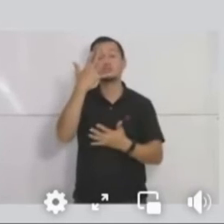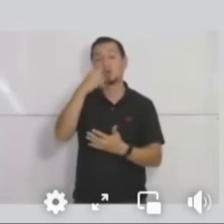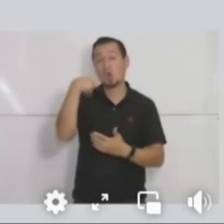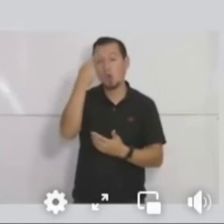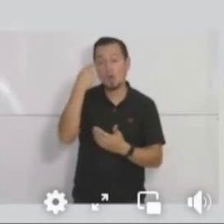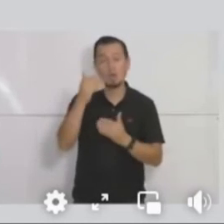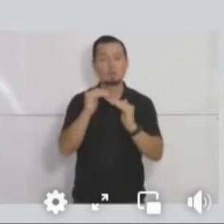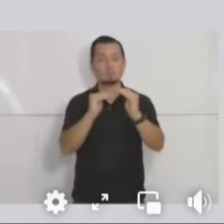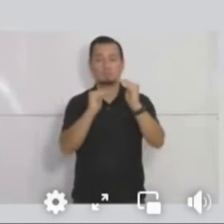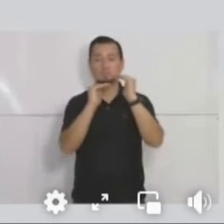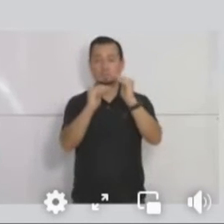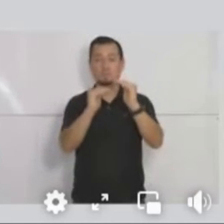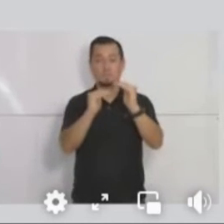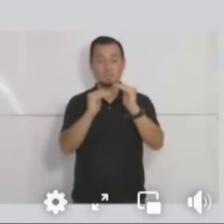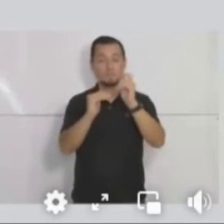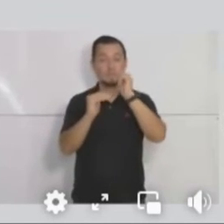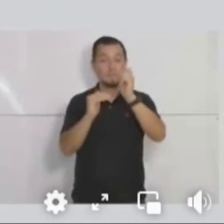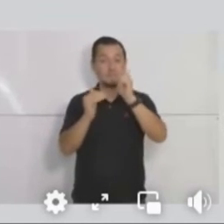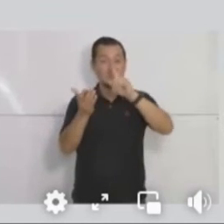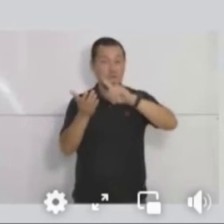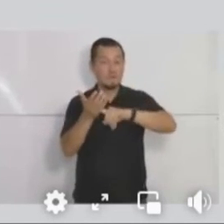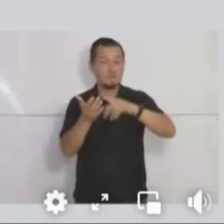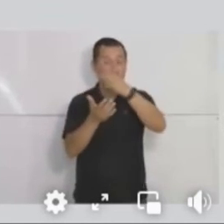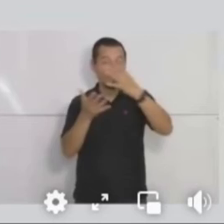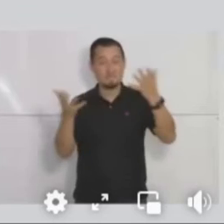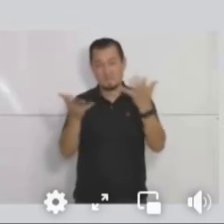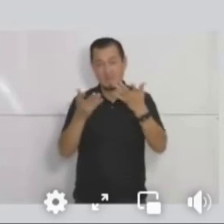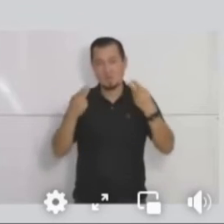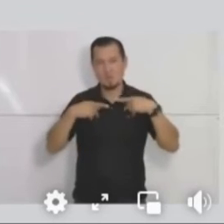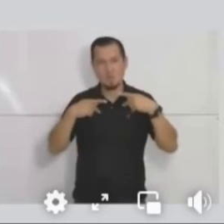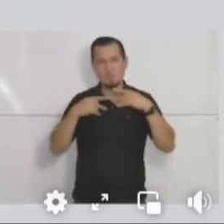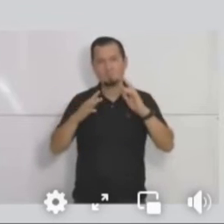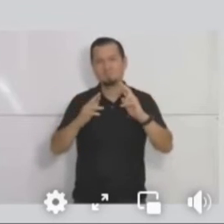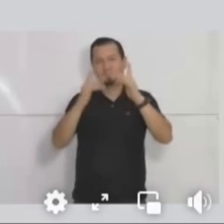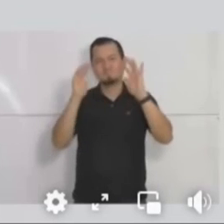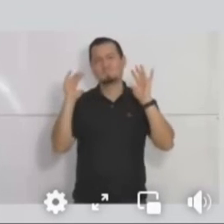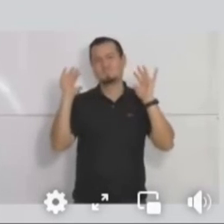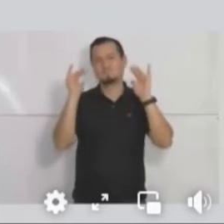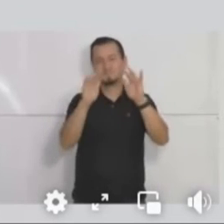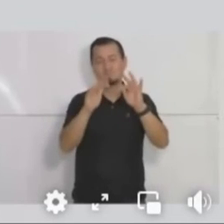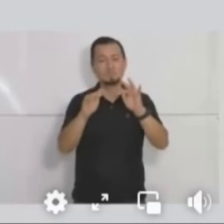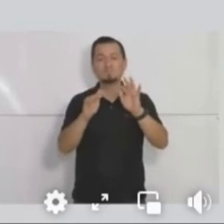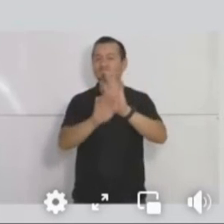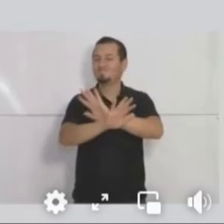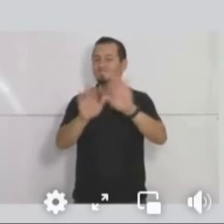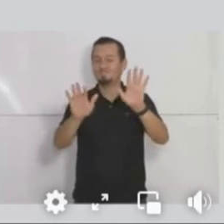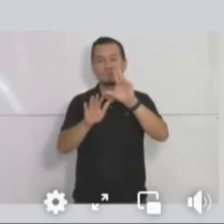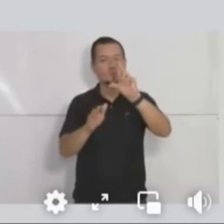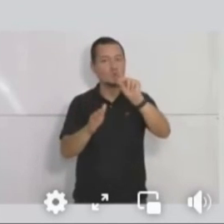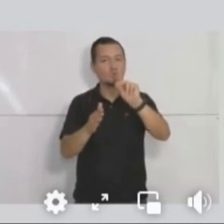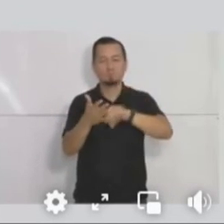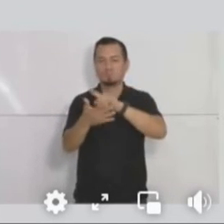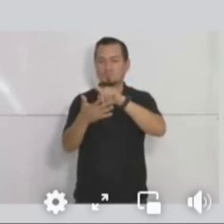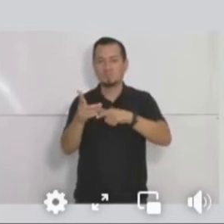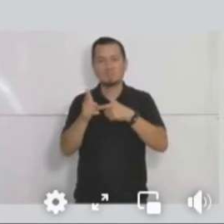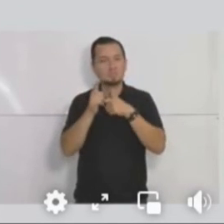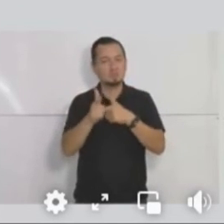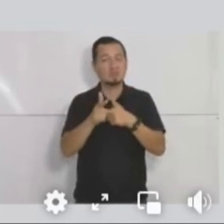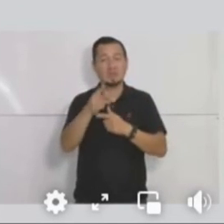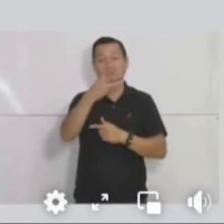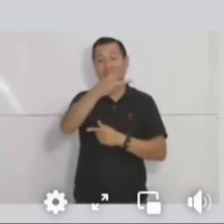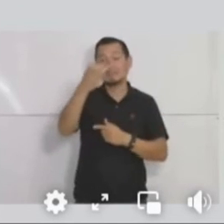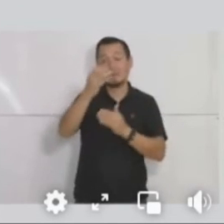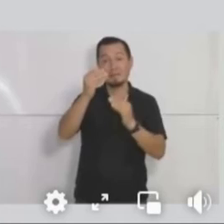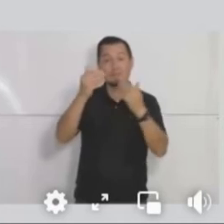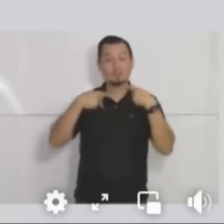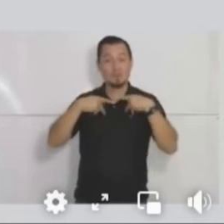5 horas de evento. En el tema de eventos masivos, siguen suspendidos todos los eventos de más